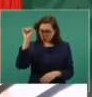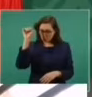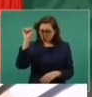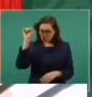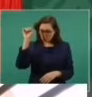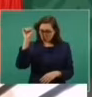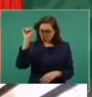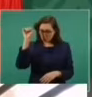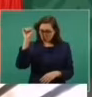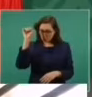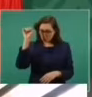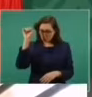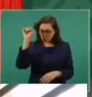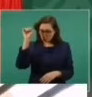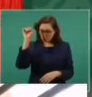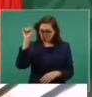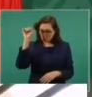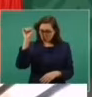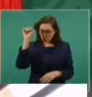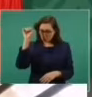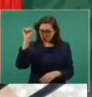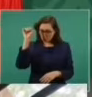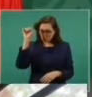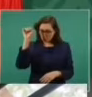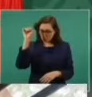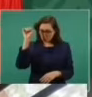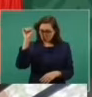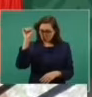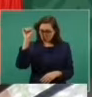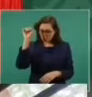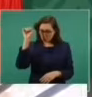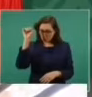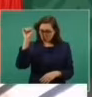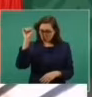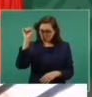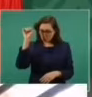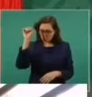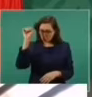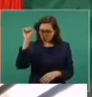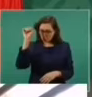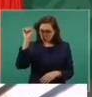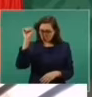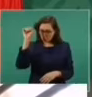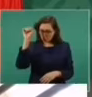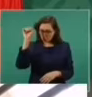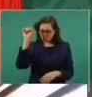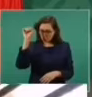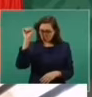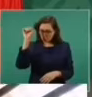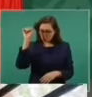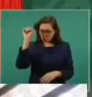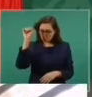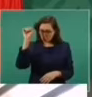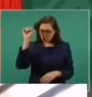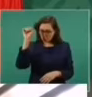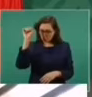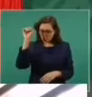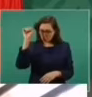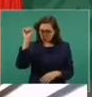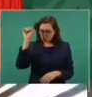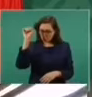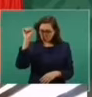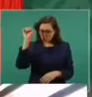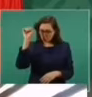Paulina Subillaga. René Ulibarri y Paulina Subillaga somos Alas Cortadas. Cuando sucede lo de Mexicana de Aviación, pues